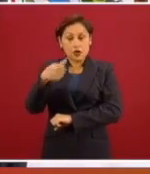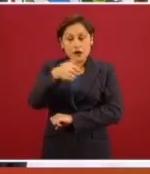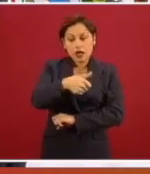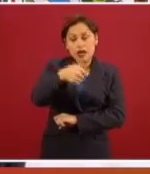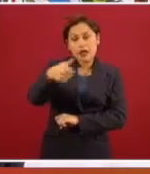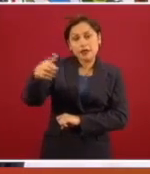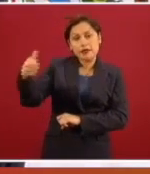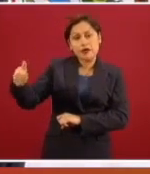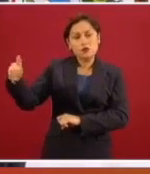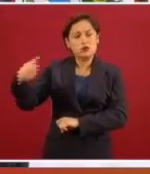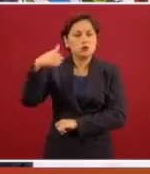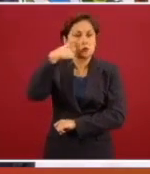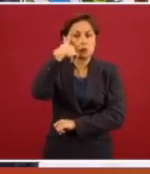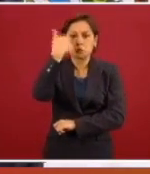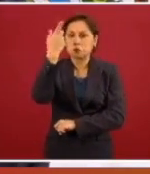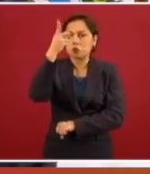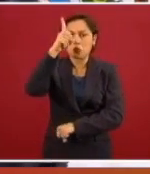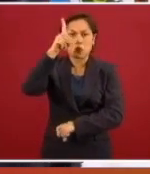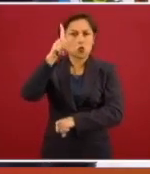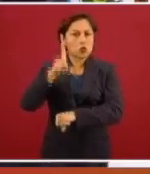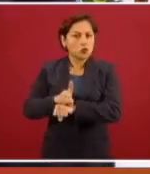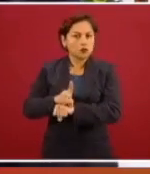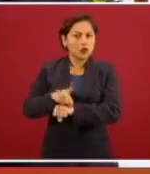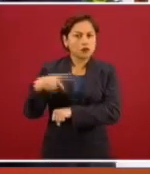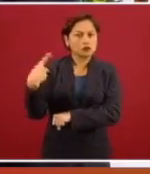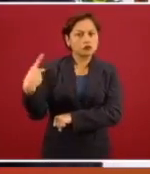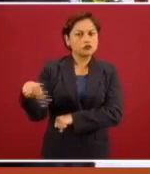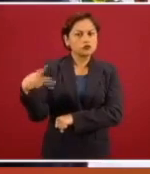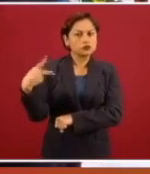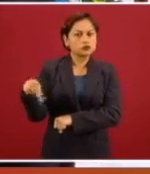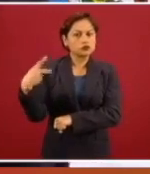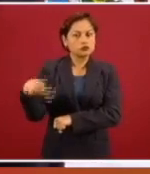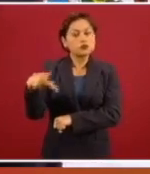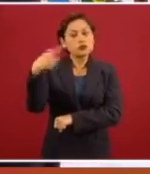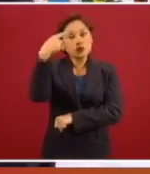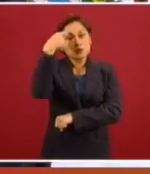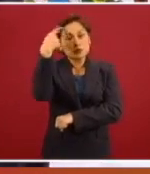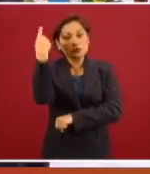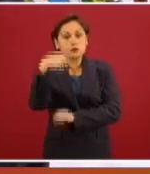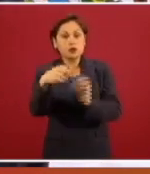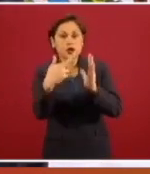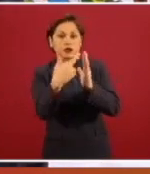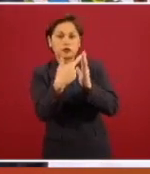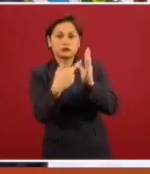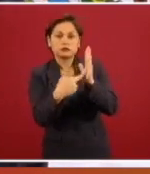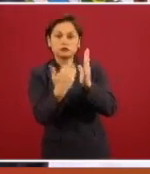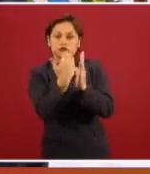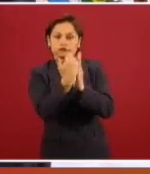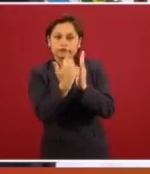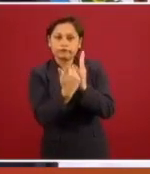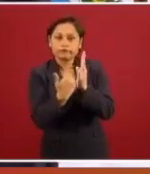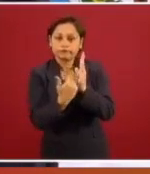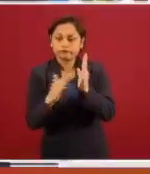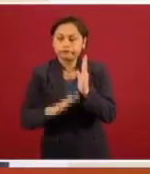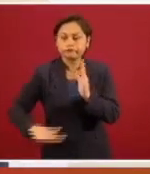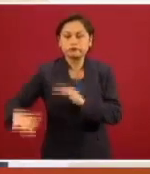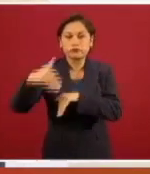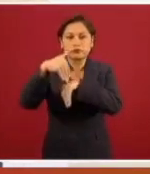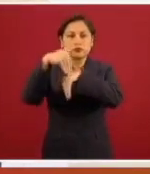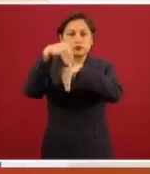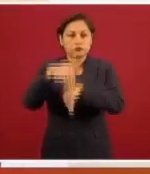voluntariamente las indicaciones por la emergencia sanitaria de parar